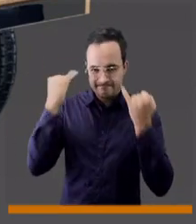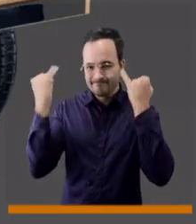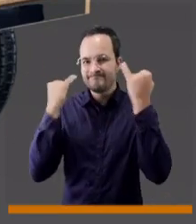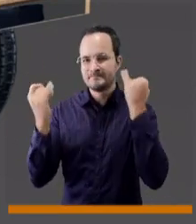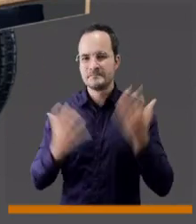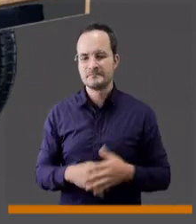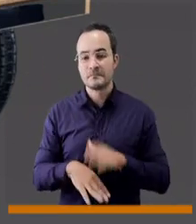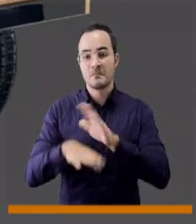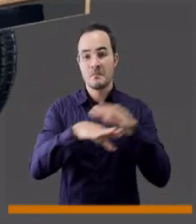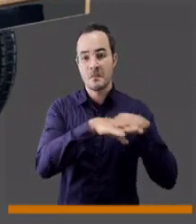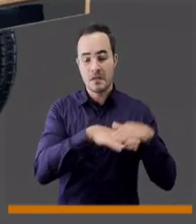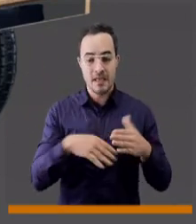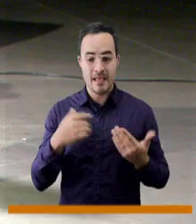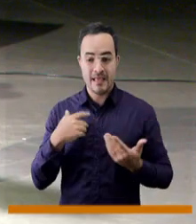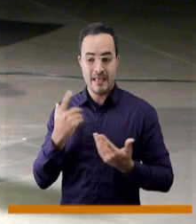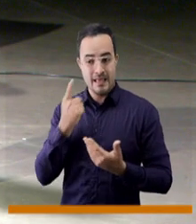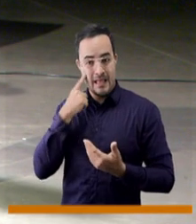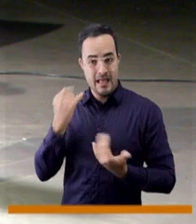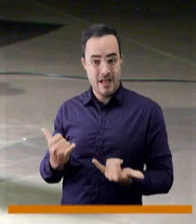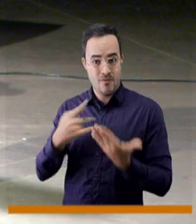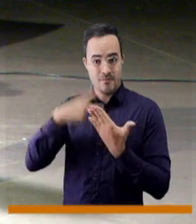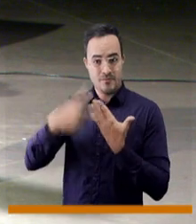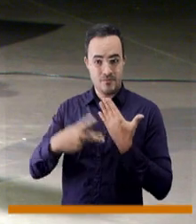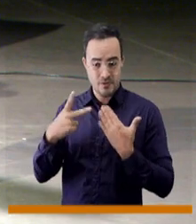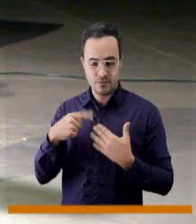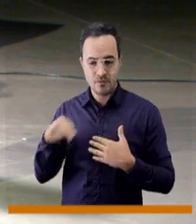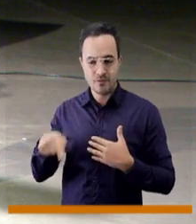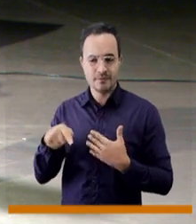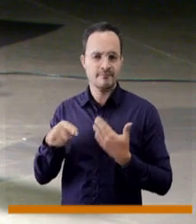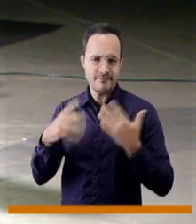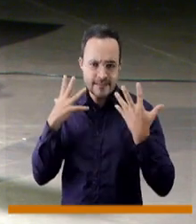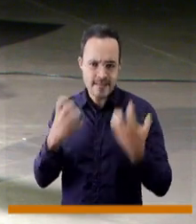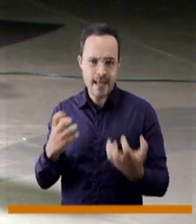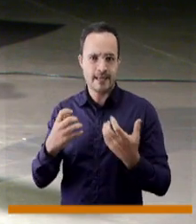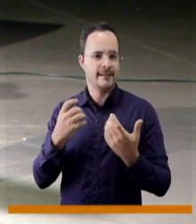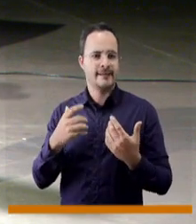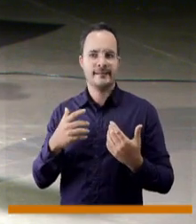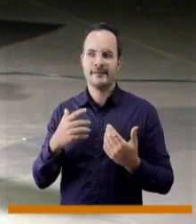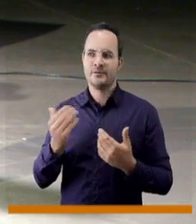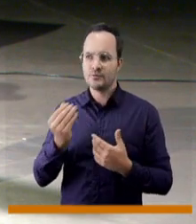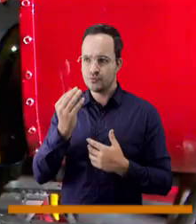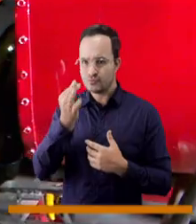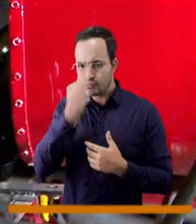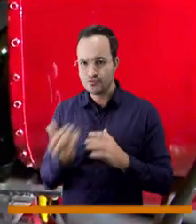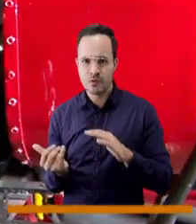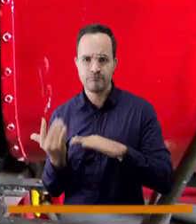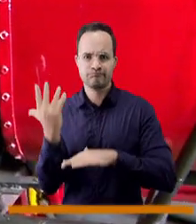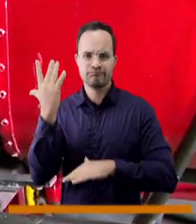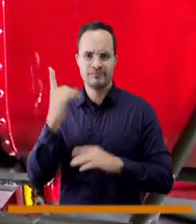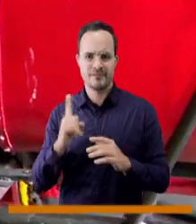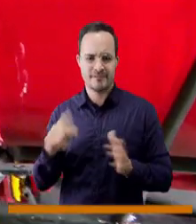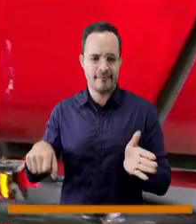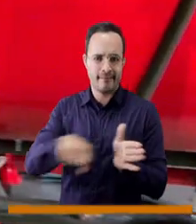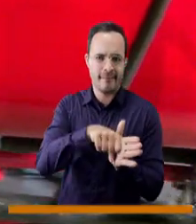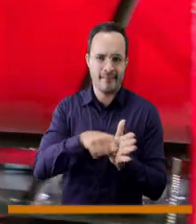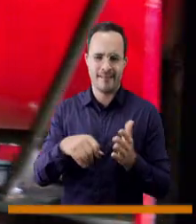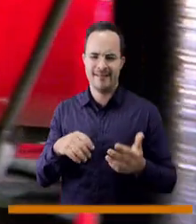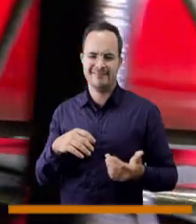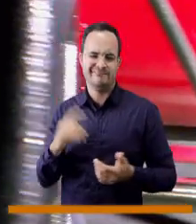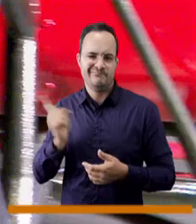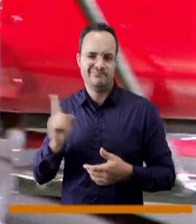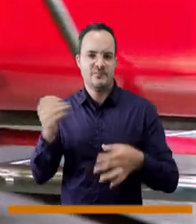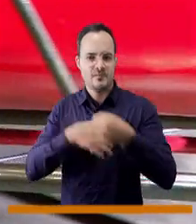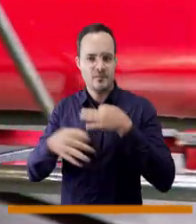una de los, digamos, de las cosas que también tiene Bicicine es que sea sostenible. Por ejemplo, en este momento no pasa, ¿cierto? Hay que hacer